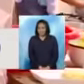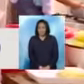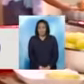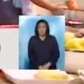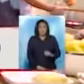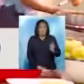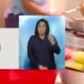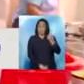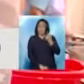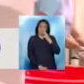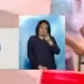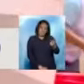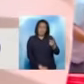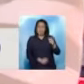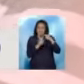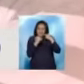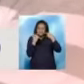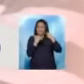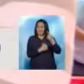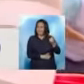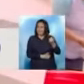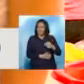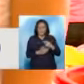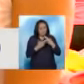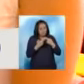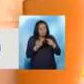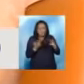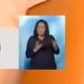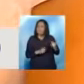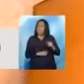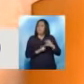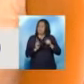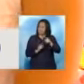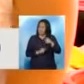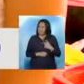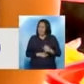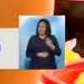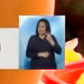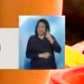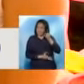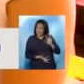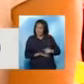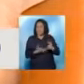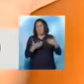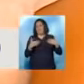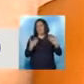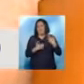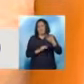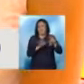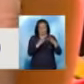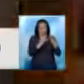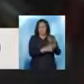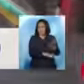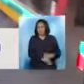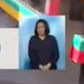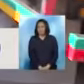Por primera vez veíamos su sonrisa, esa inocencia, pero también esa picardía que hace feliz a su familia.